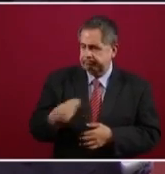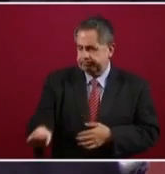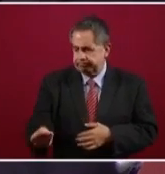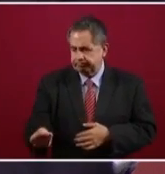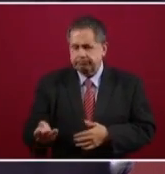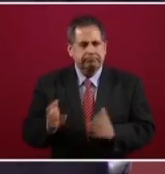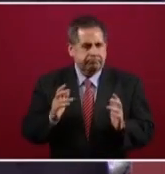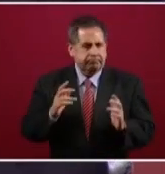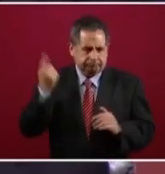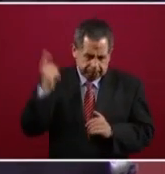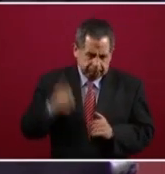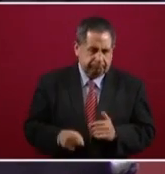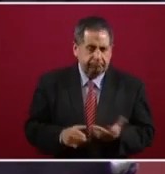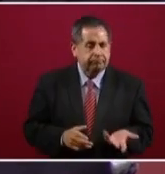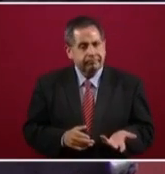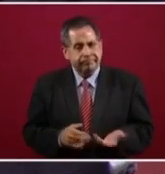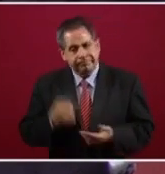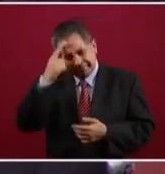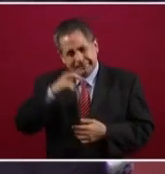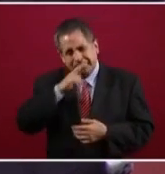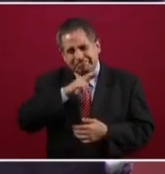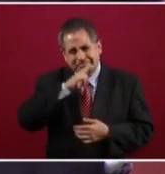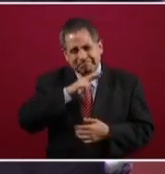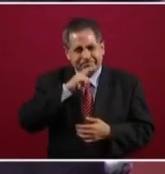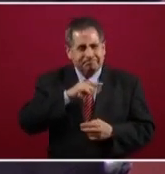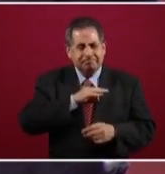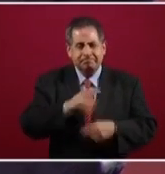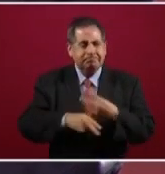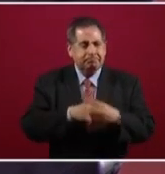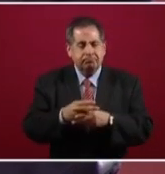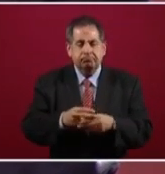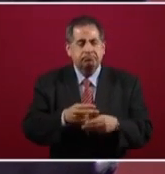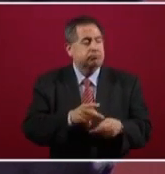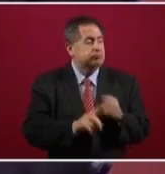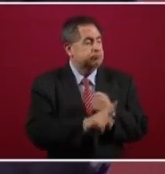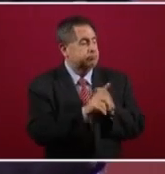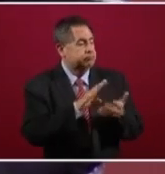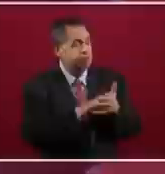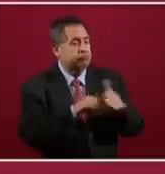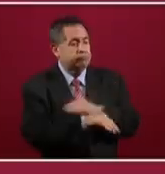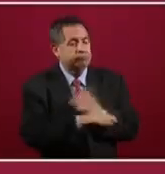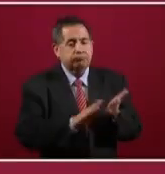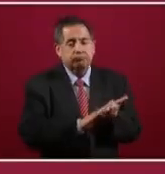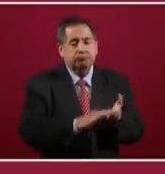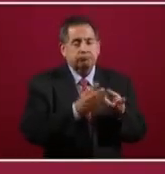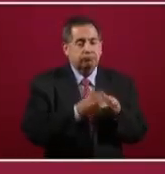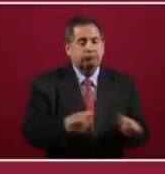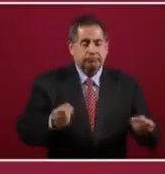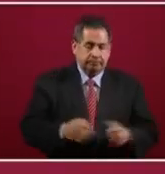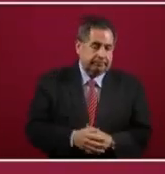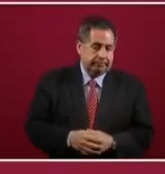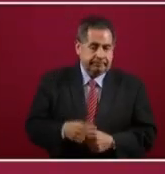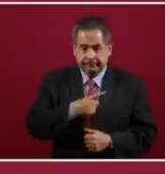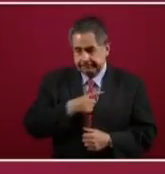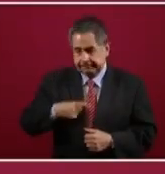es decir, para que lo más pronto posible se resuelva. Tenemos que